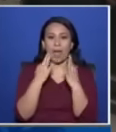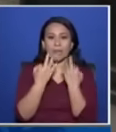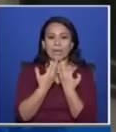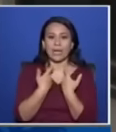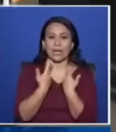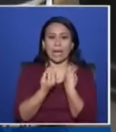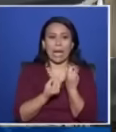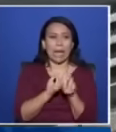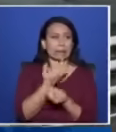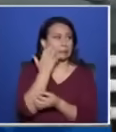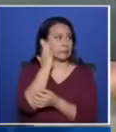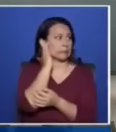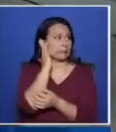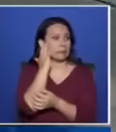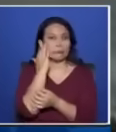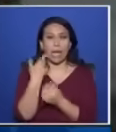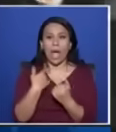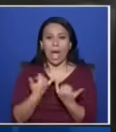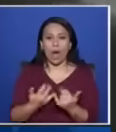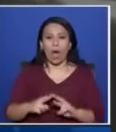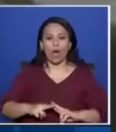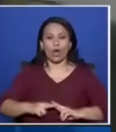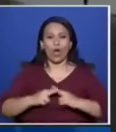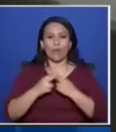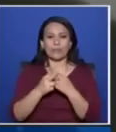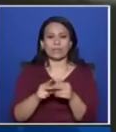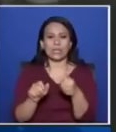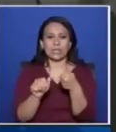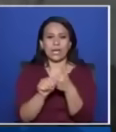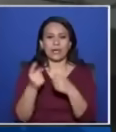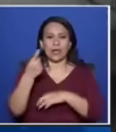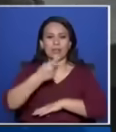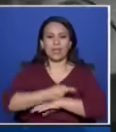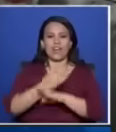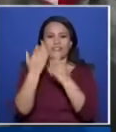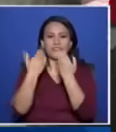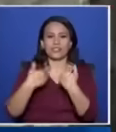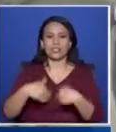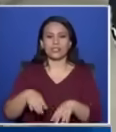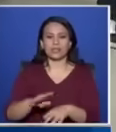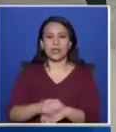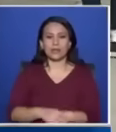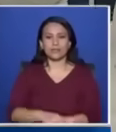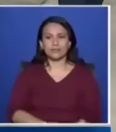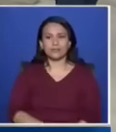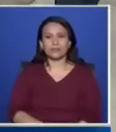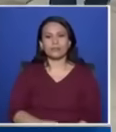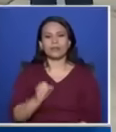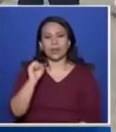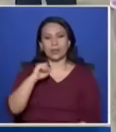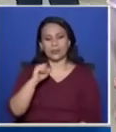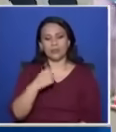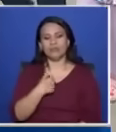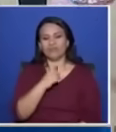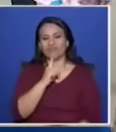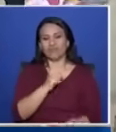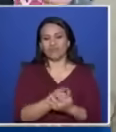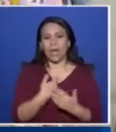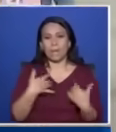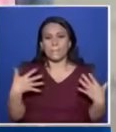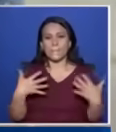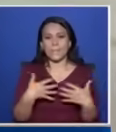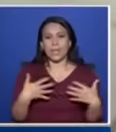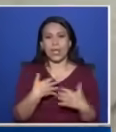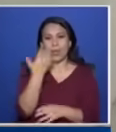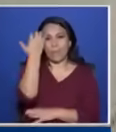ante estas amenazas que están comenzando a circular a pocos días de finalizar el año lectivo. Sí, la verdad que estamos bien, bueno, estamos